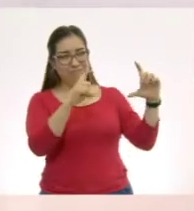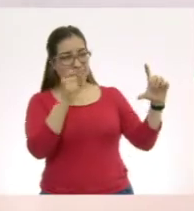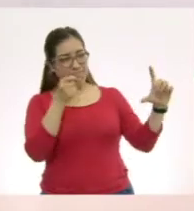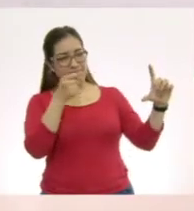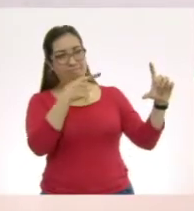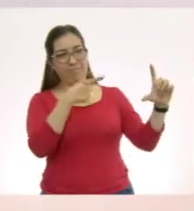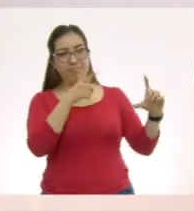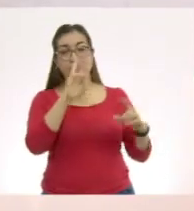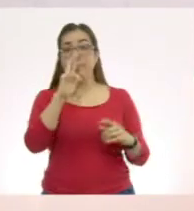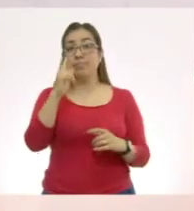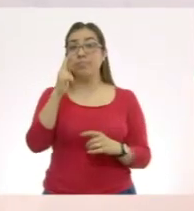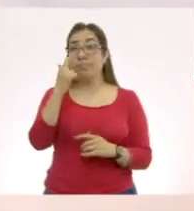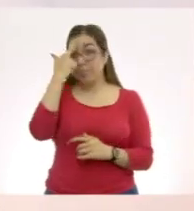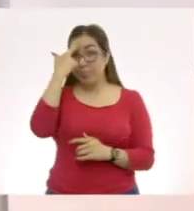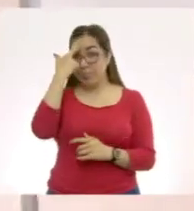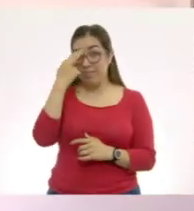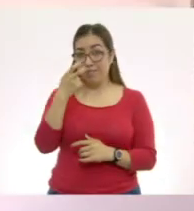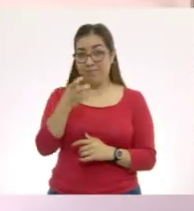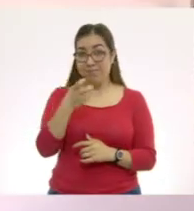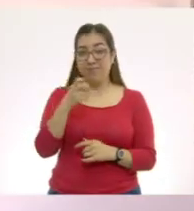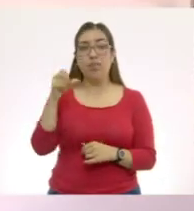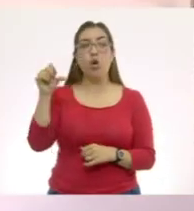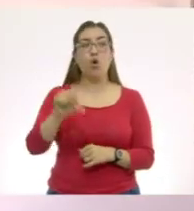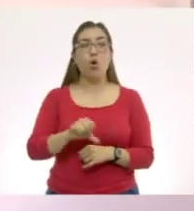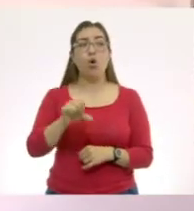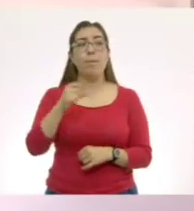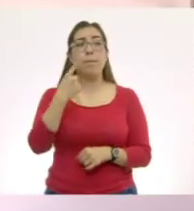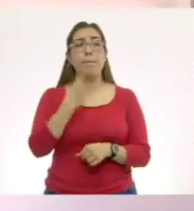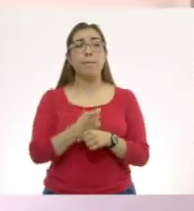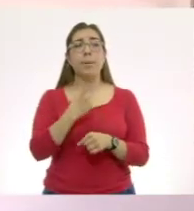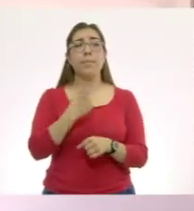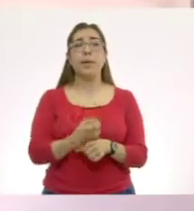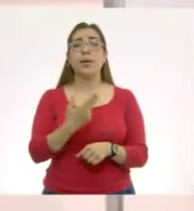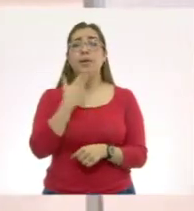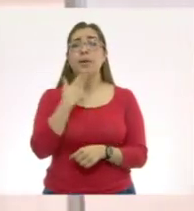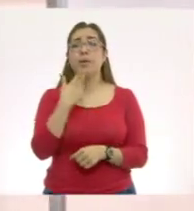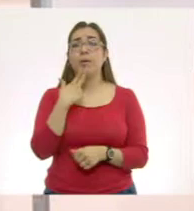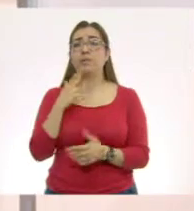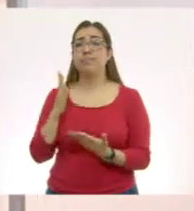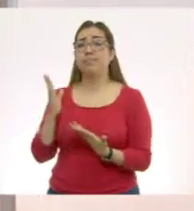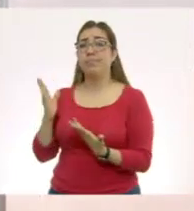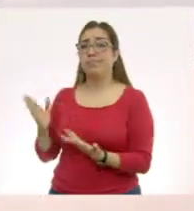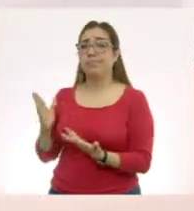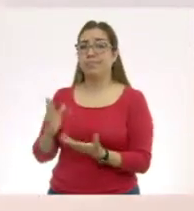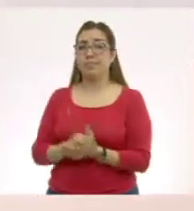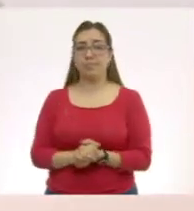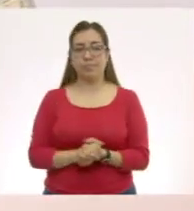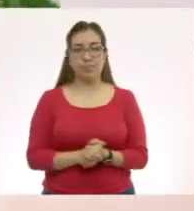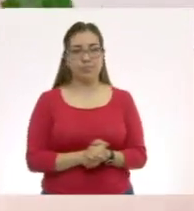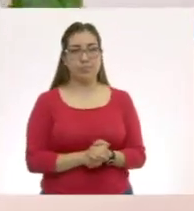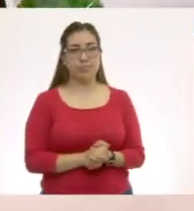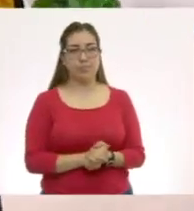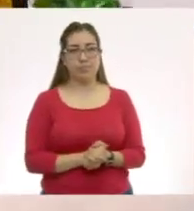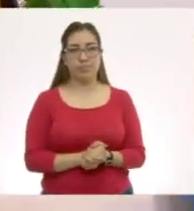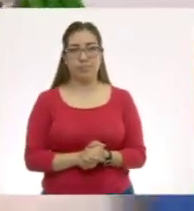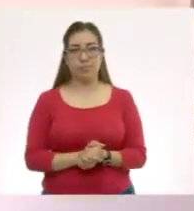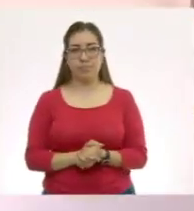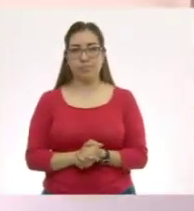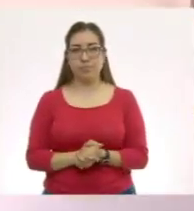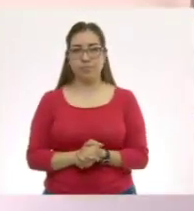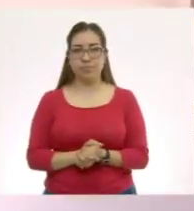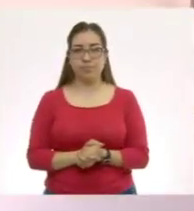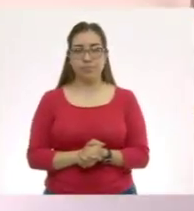jugar? Bueno, primero vamos a empezar utilizando estas fichitas. ¿Qué te parece si nos